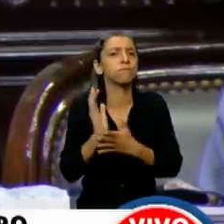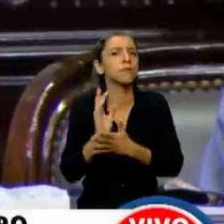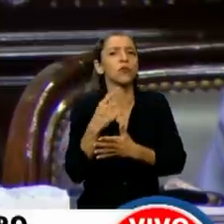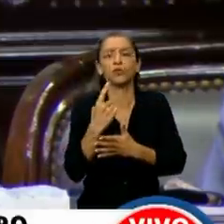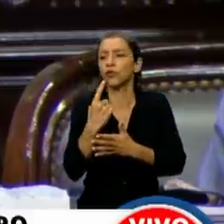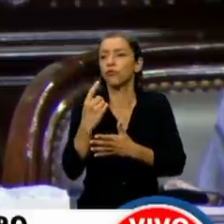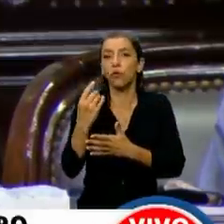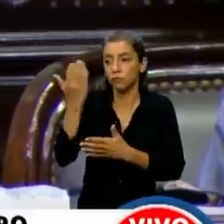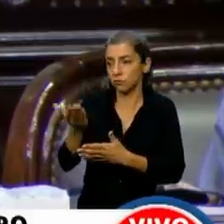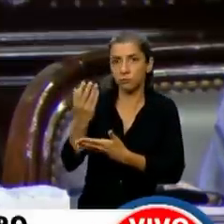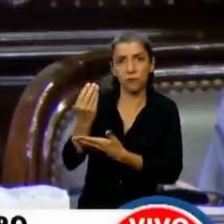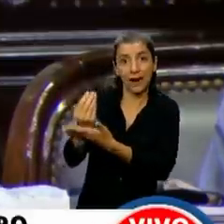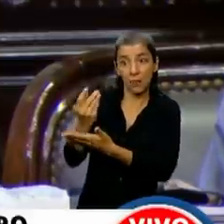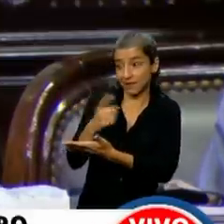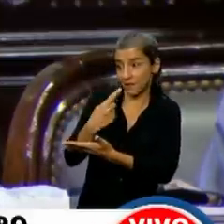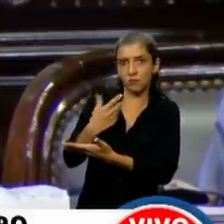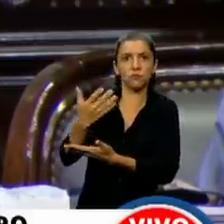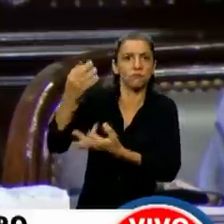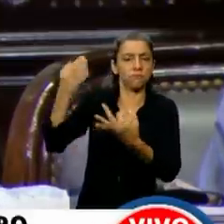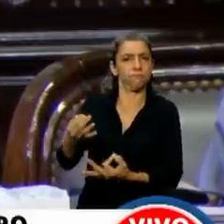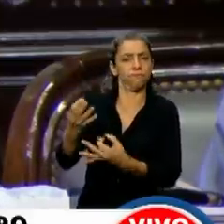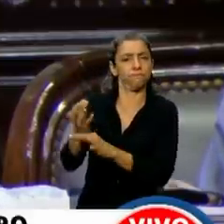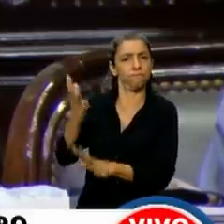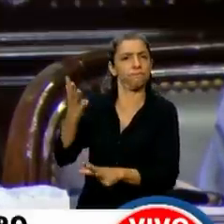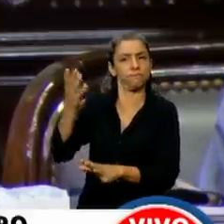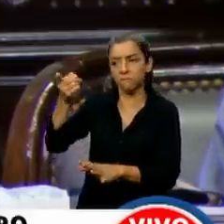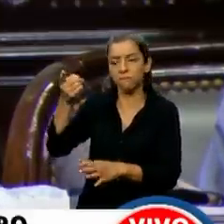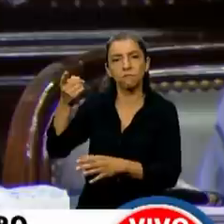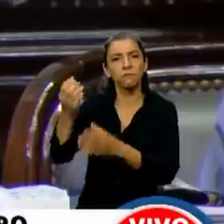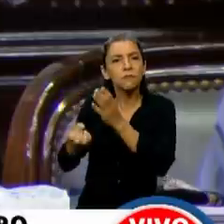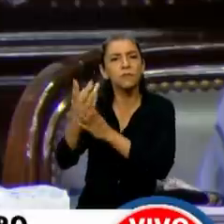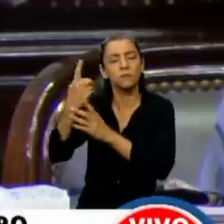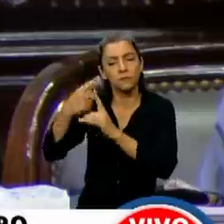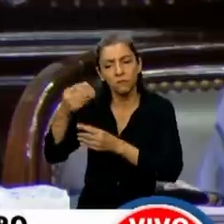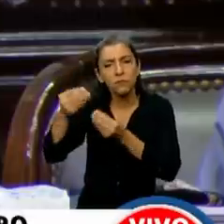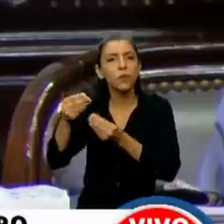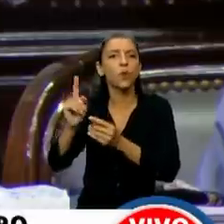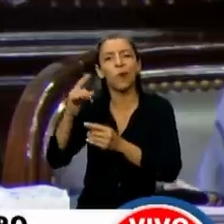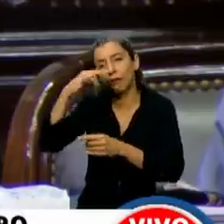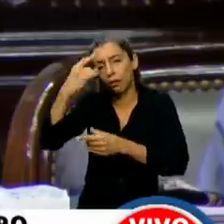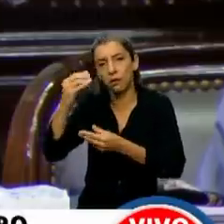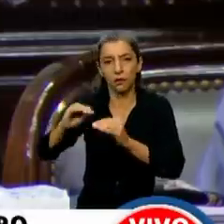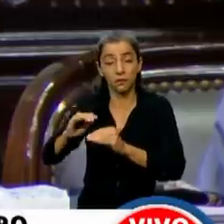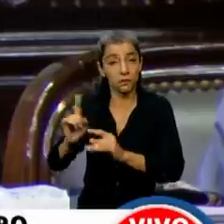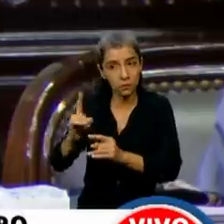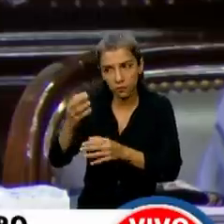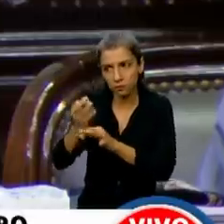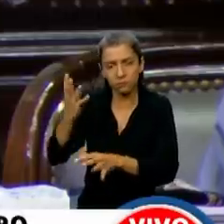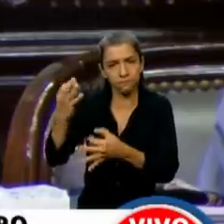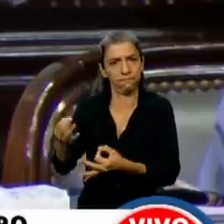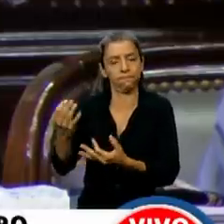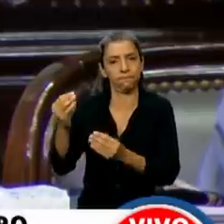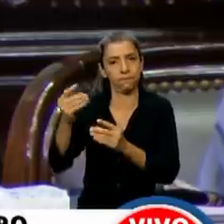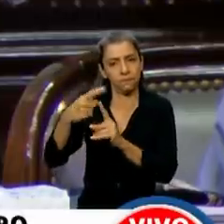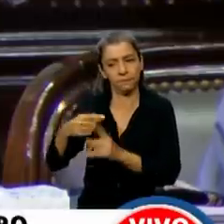con todos los laureles que ha formulado el presupuesto no es un improvisado que nos señala